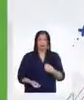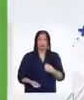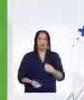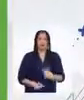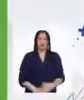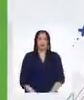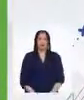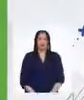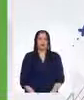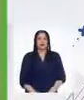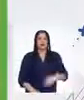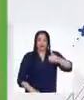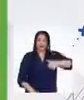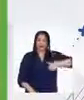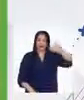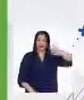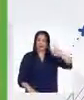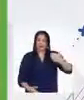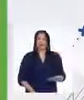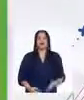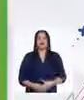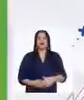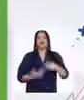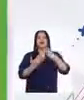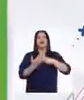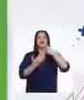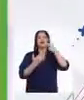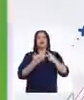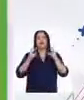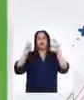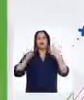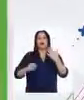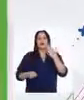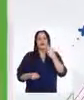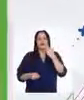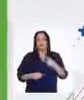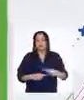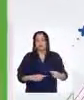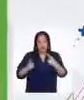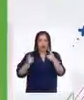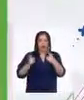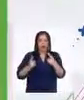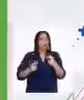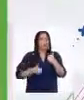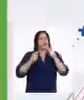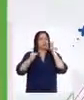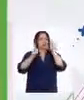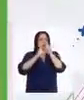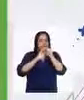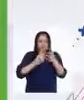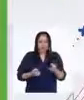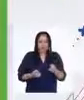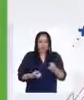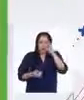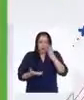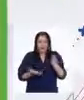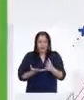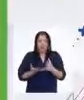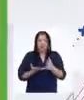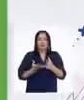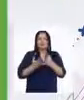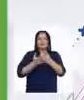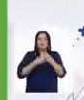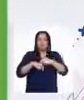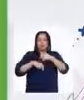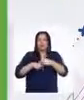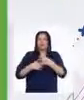soy directora del programa Mamás del Río, que busca mejorar la salud materna y neonatal en